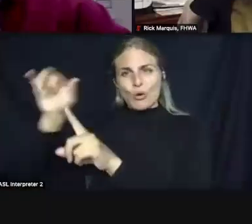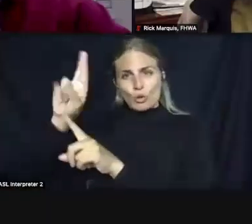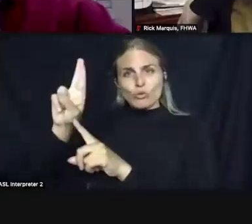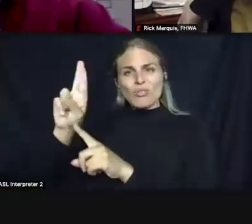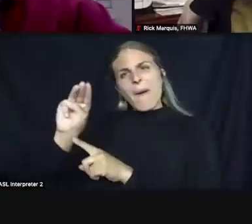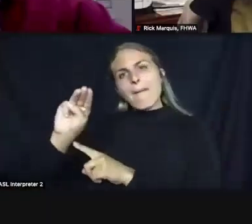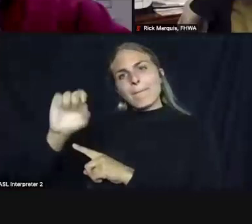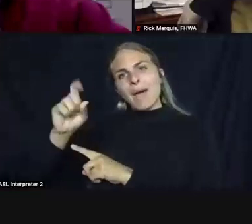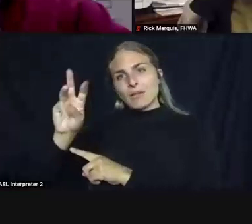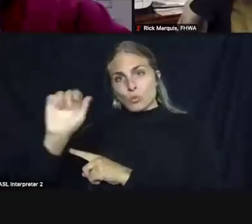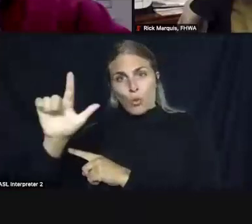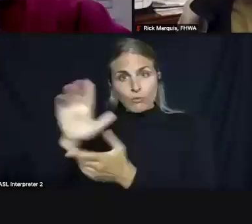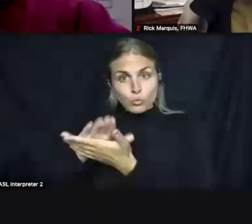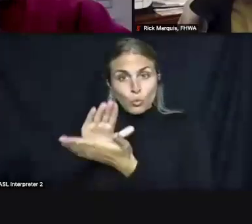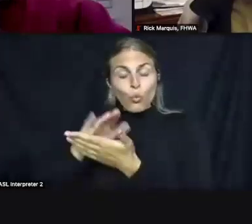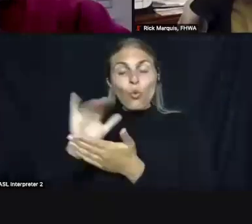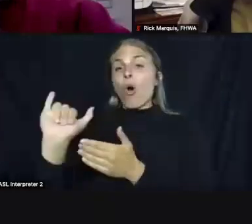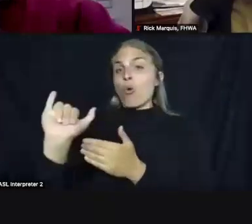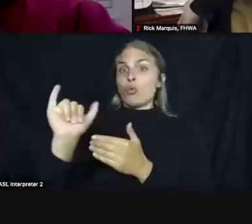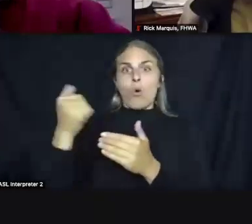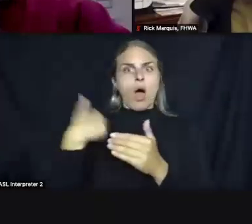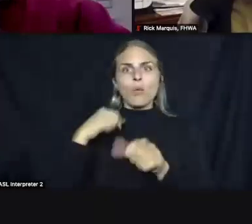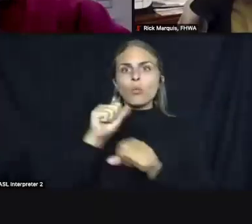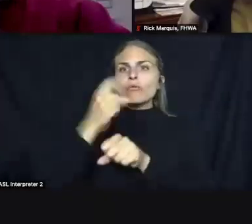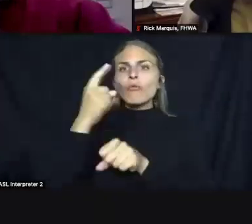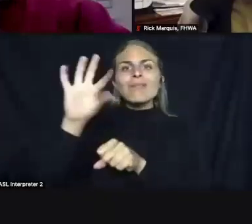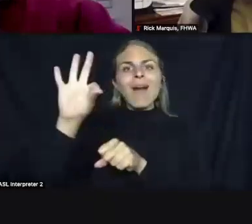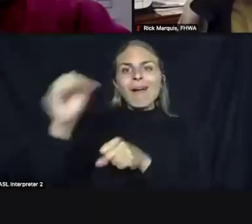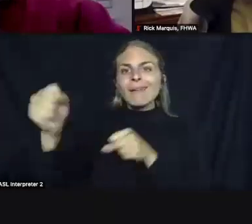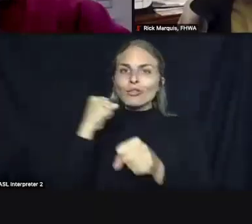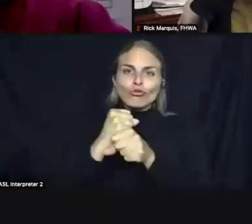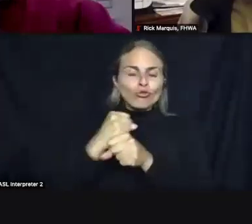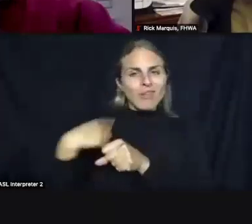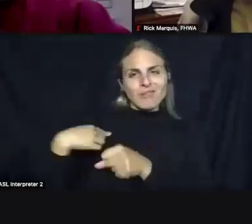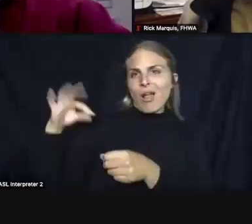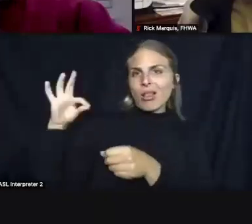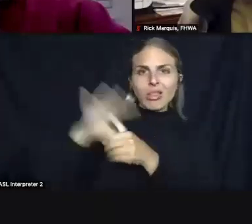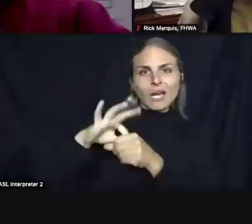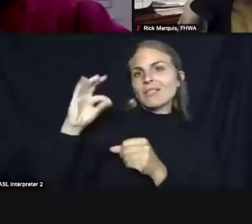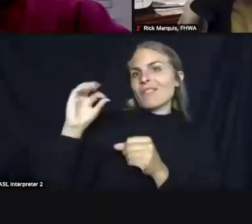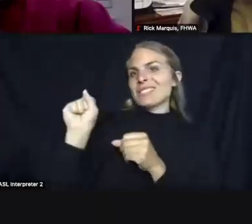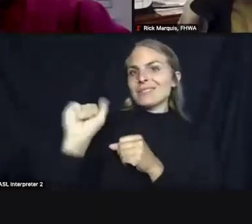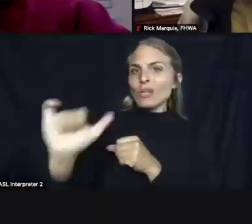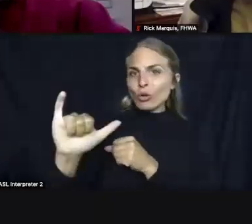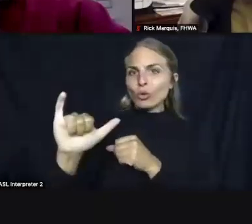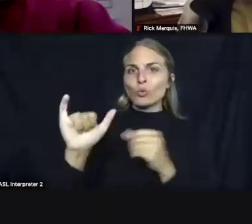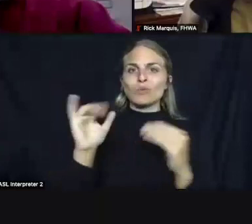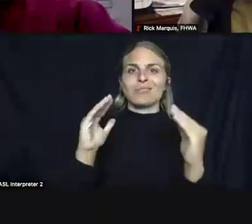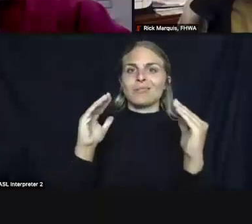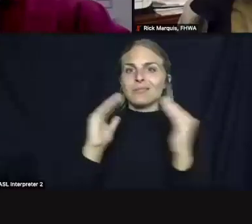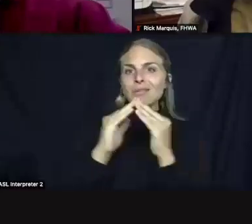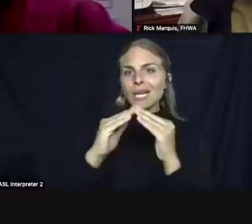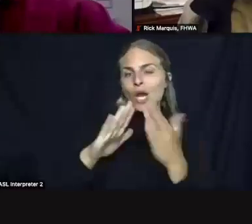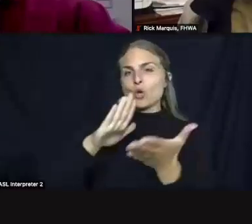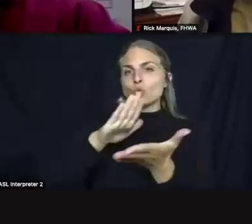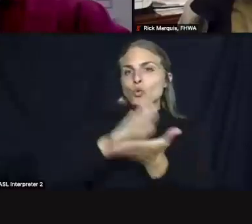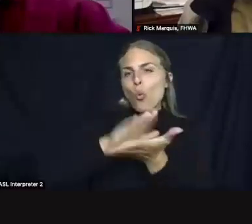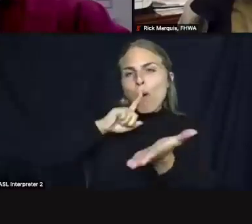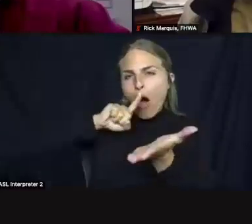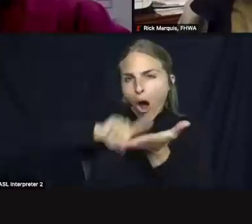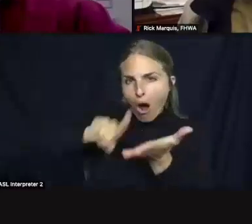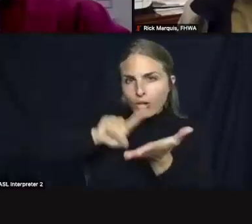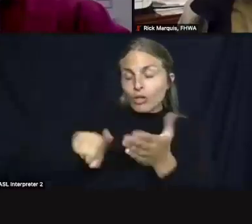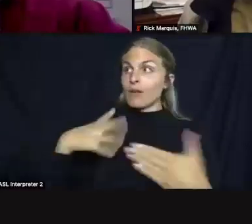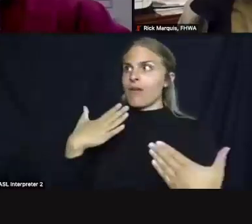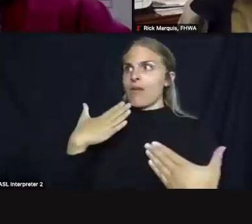de Maxwell, en la Universidad de Syracuse. Serví como el representante auditor de